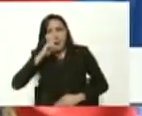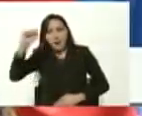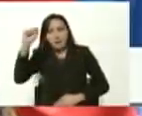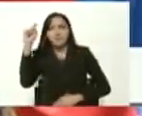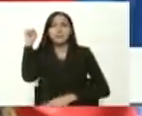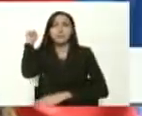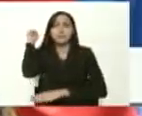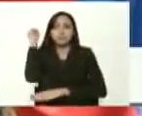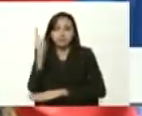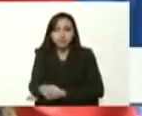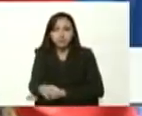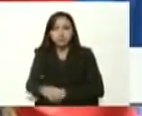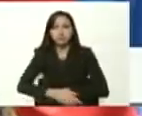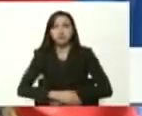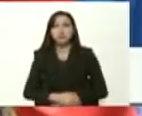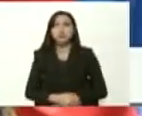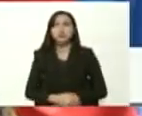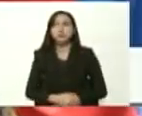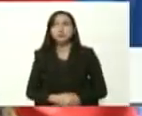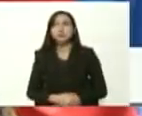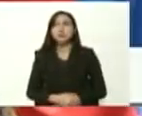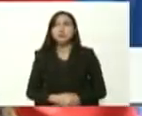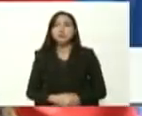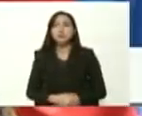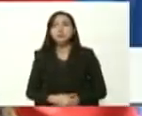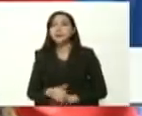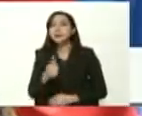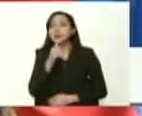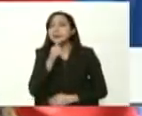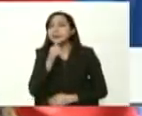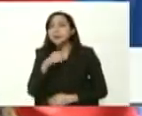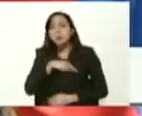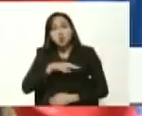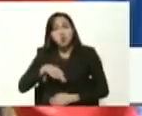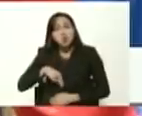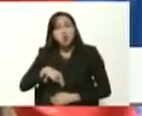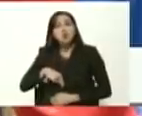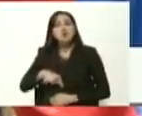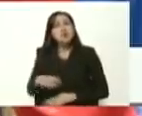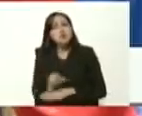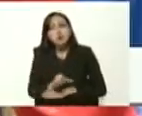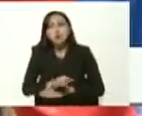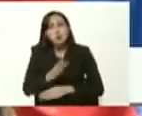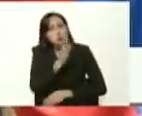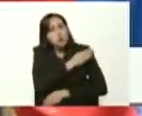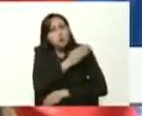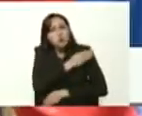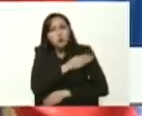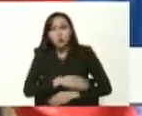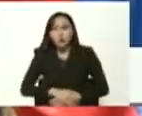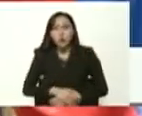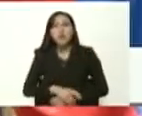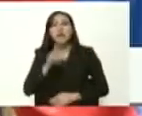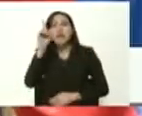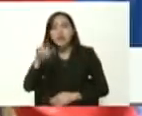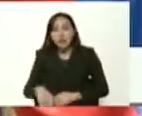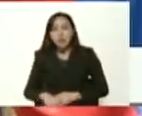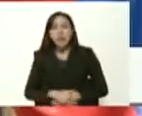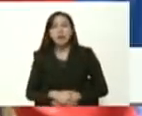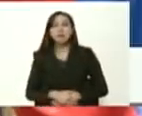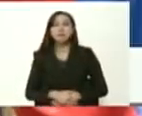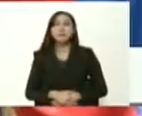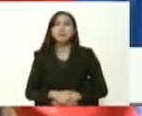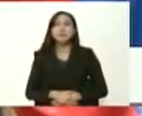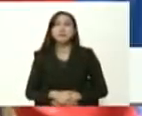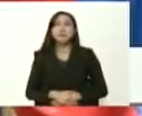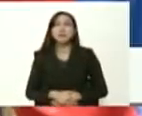Moros, quien nos alertara de este hecho y al mismo tiempo, junto